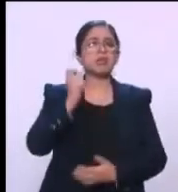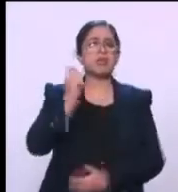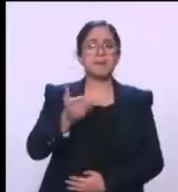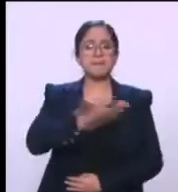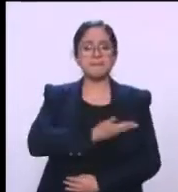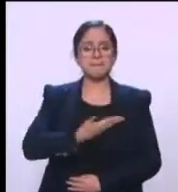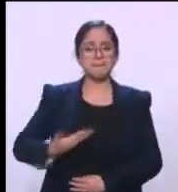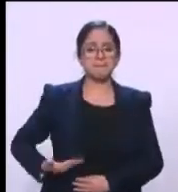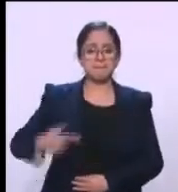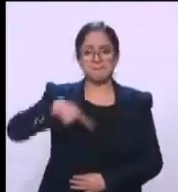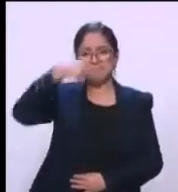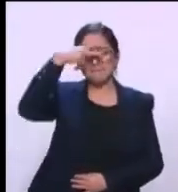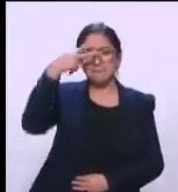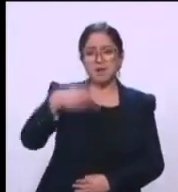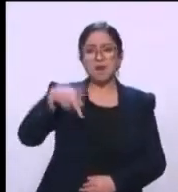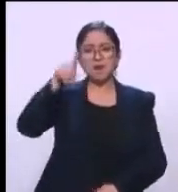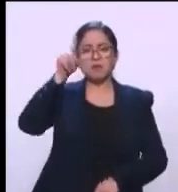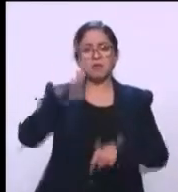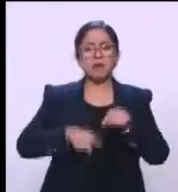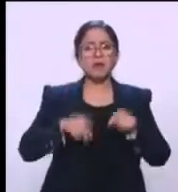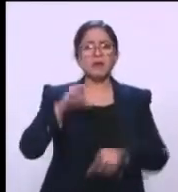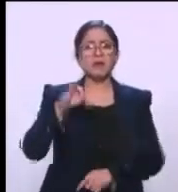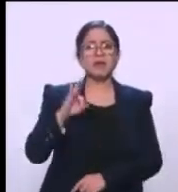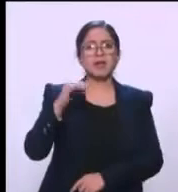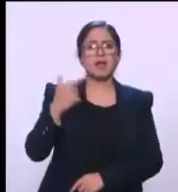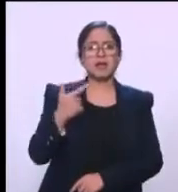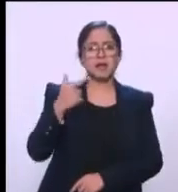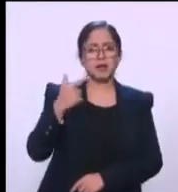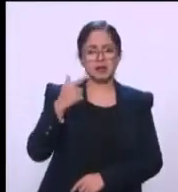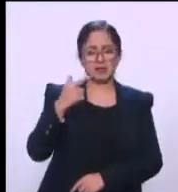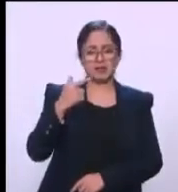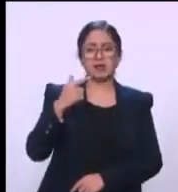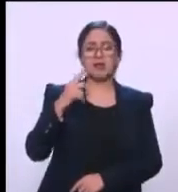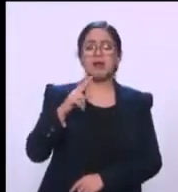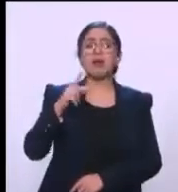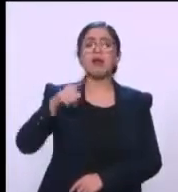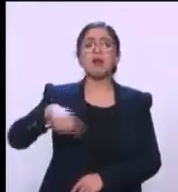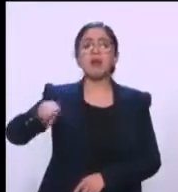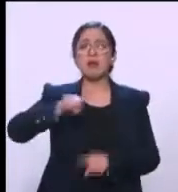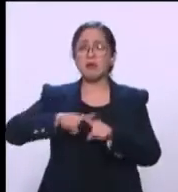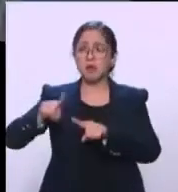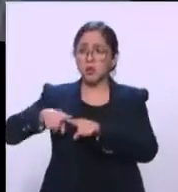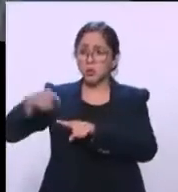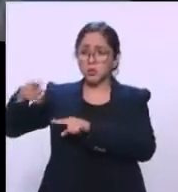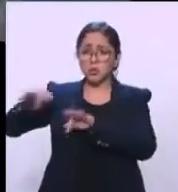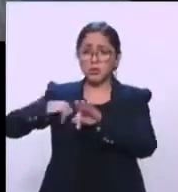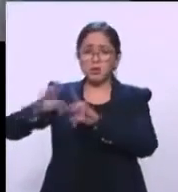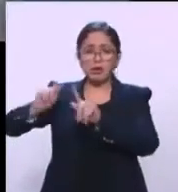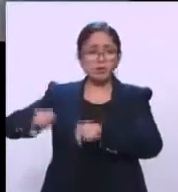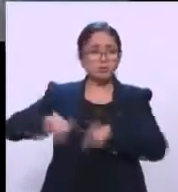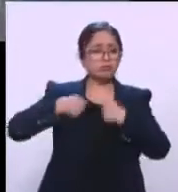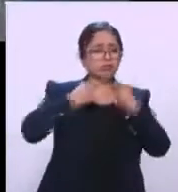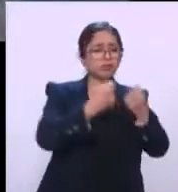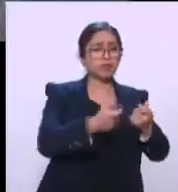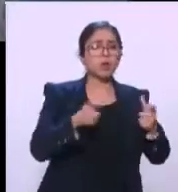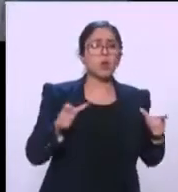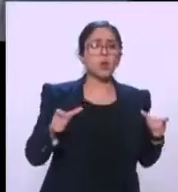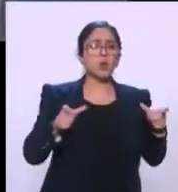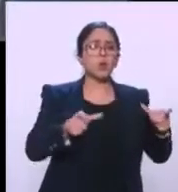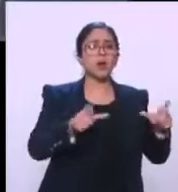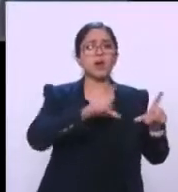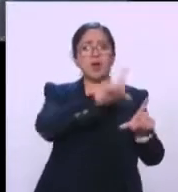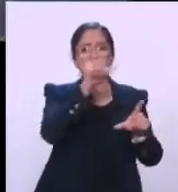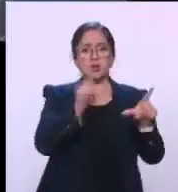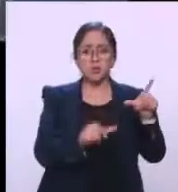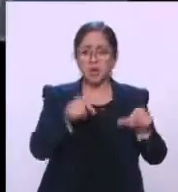va a desaparecer la Fiscalía General y todo lo que hacía la Fiscalía se lo va a pasar a la Guardia Nacional y que se va a militarizar